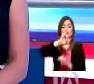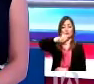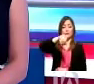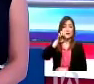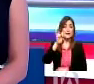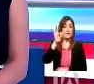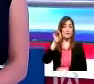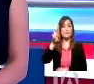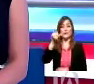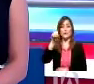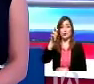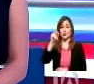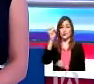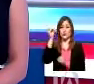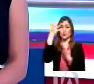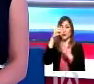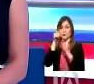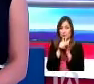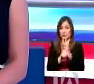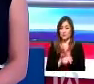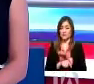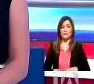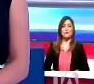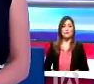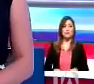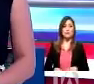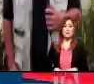Santos está en el lugar para comentarnos más detalles. Adelante.